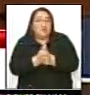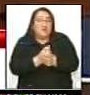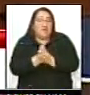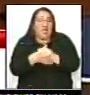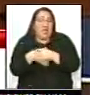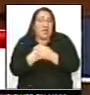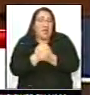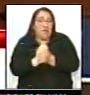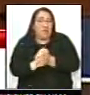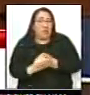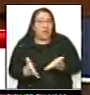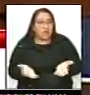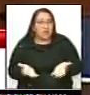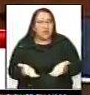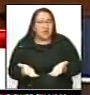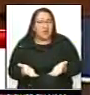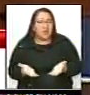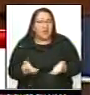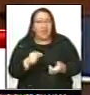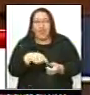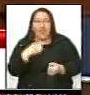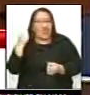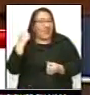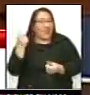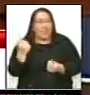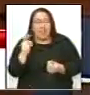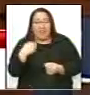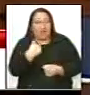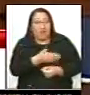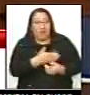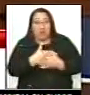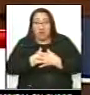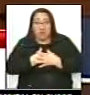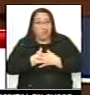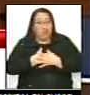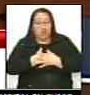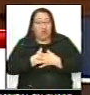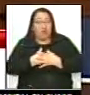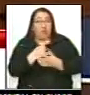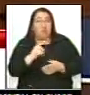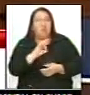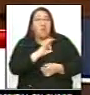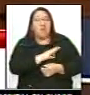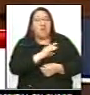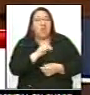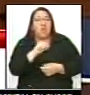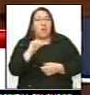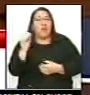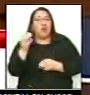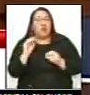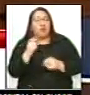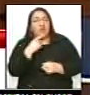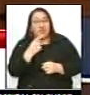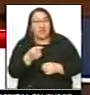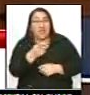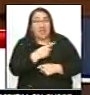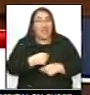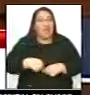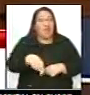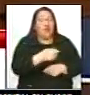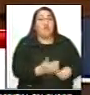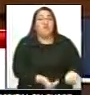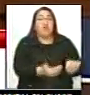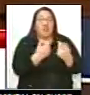que vienen a ganar dinero, ellos no vienen a hacernos un favor. Lo dice un premio Nobel de Economía, estoy hablando de Stiglitz. Ellos vienen